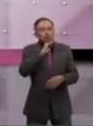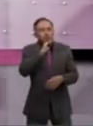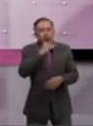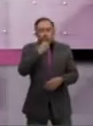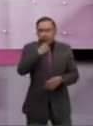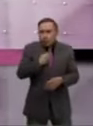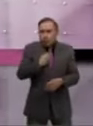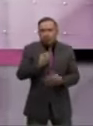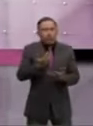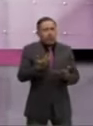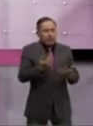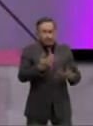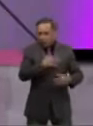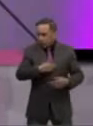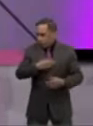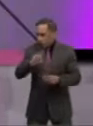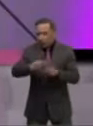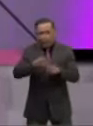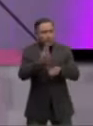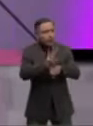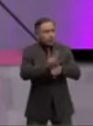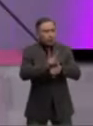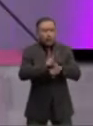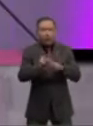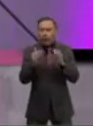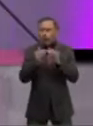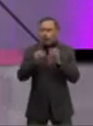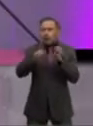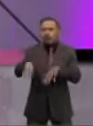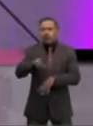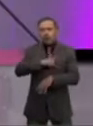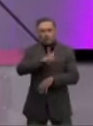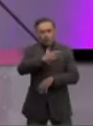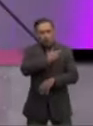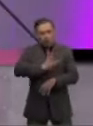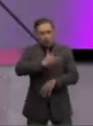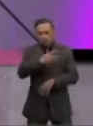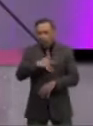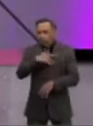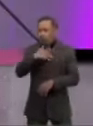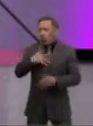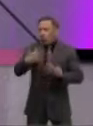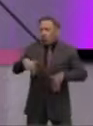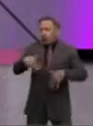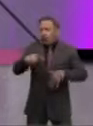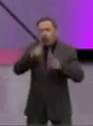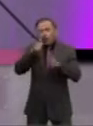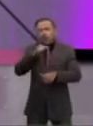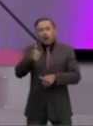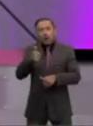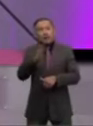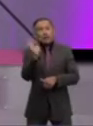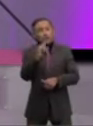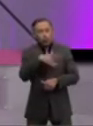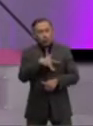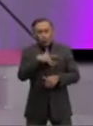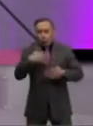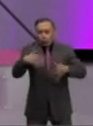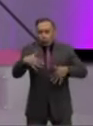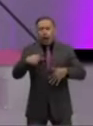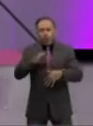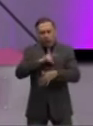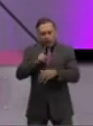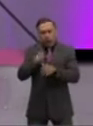dejar a sus hijos solos en casa, porque no sé si el presidente sea tan sensible, que no me parece la verdad, porque si lo fuera, ya hubiera solucionado el problema, sea